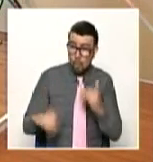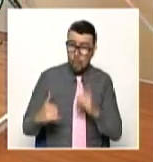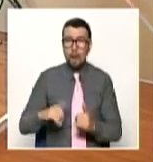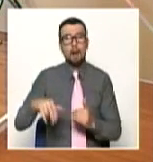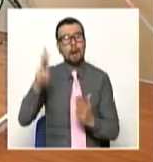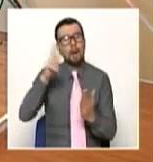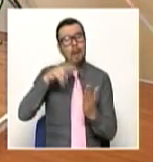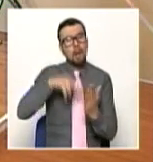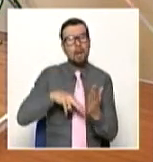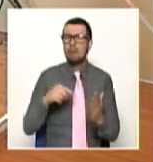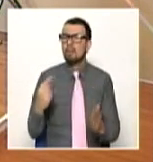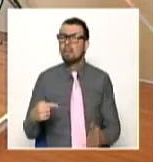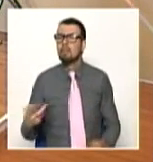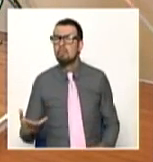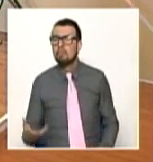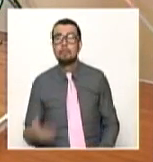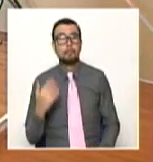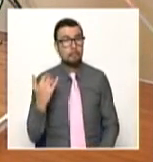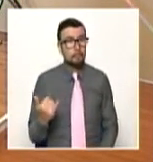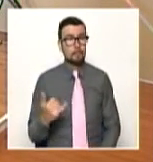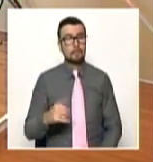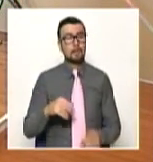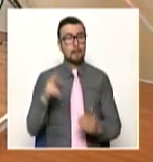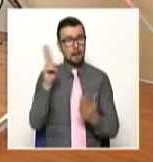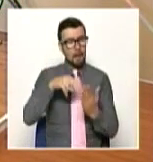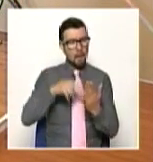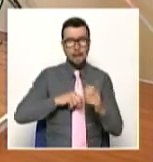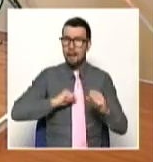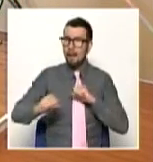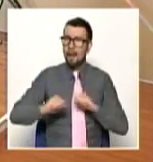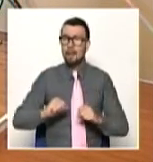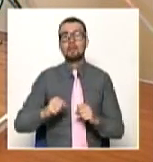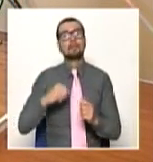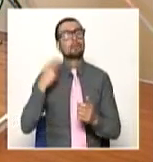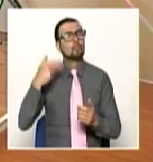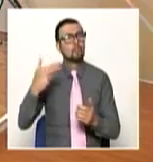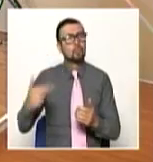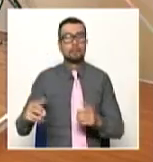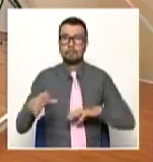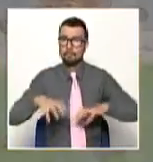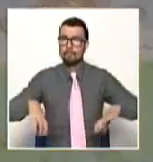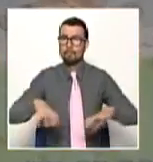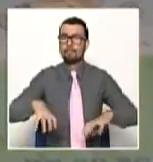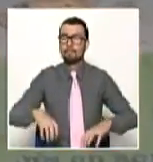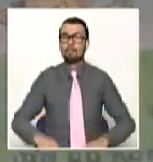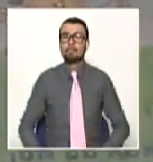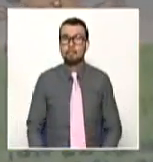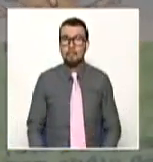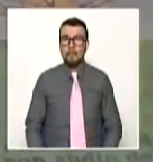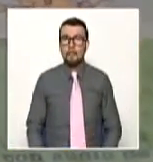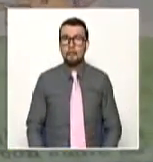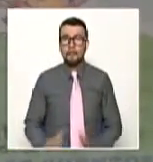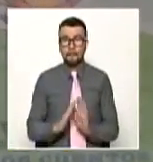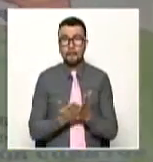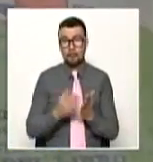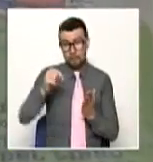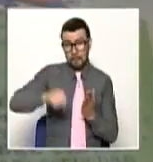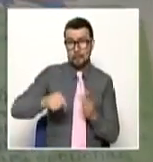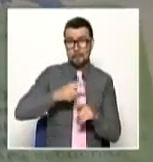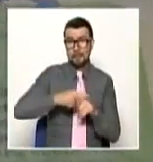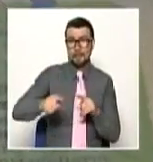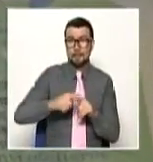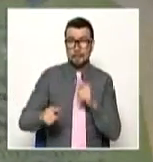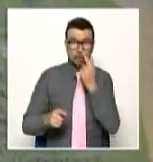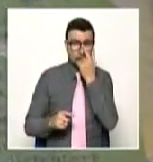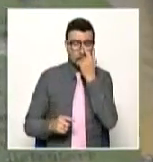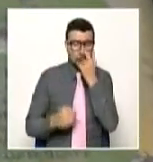Se trata del literario Lectores en Acción, Cuentos y Actividades. Con el libro recomendado para esta semana